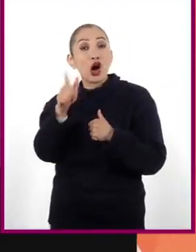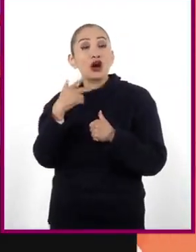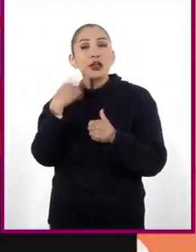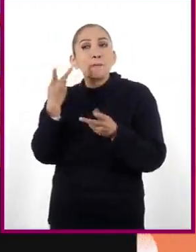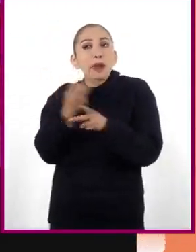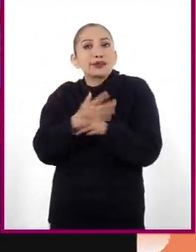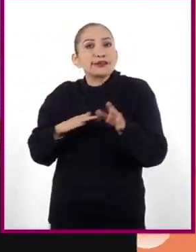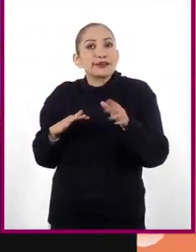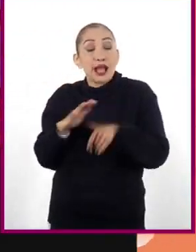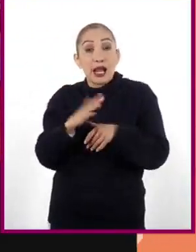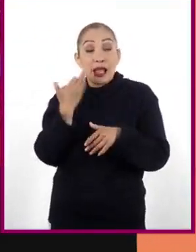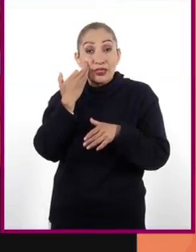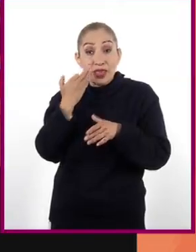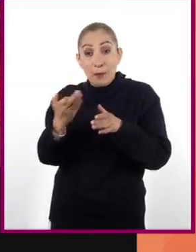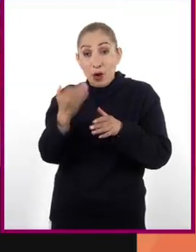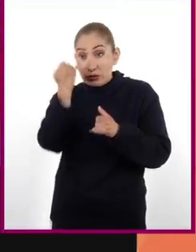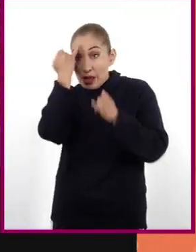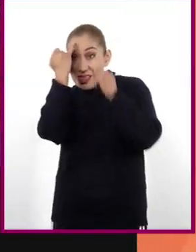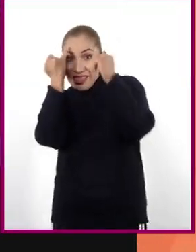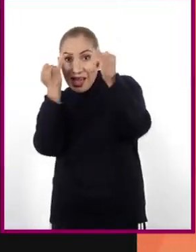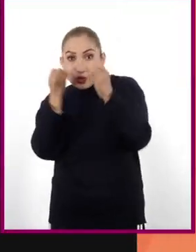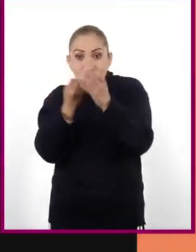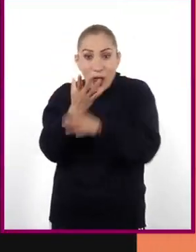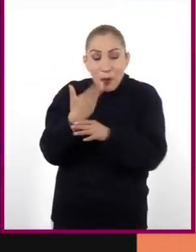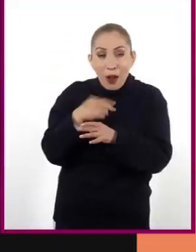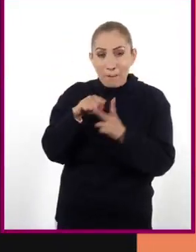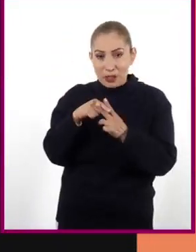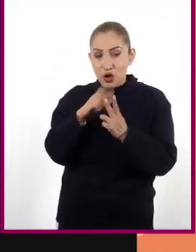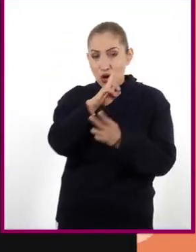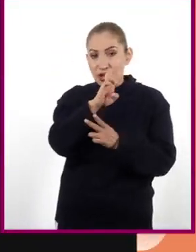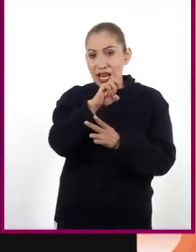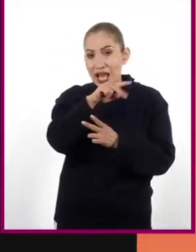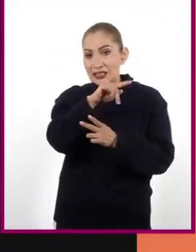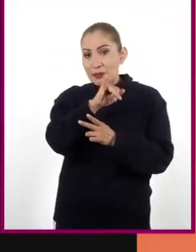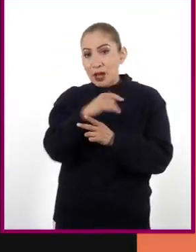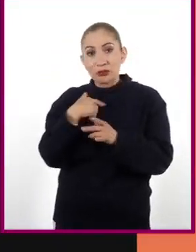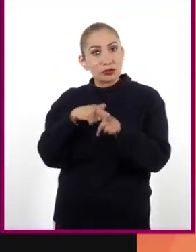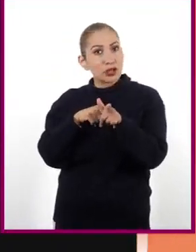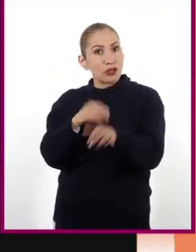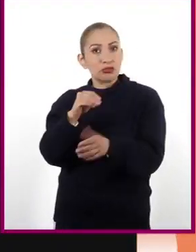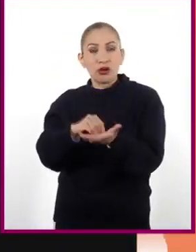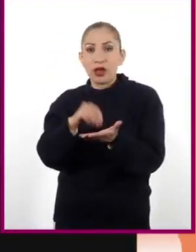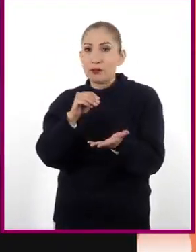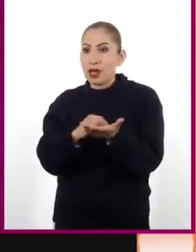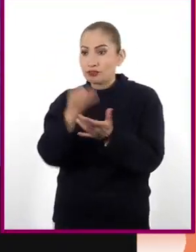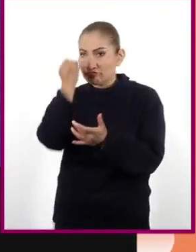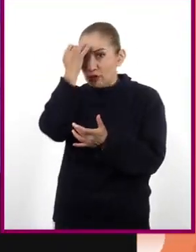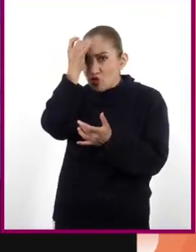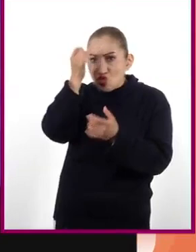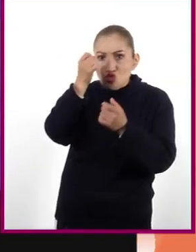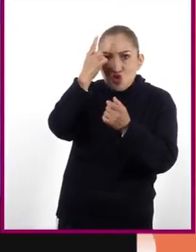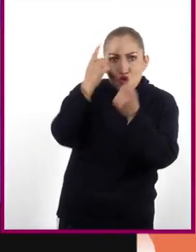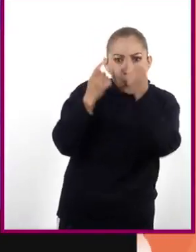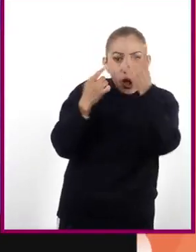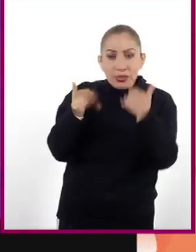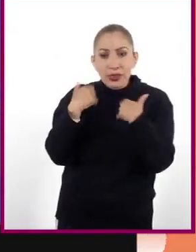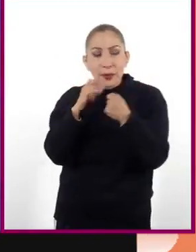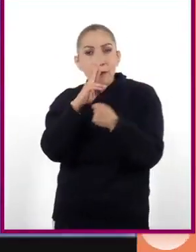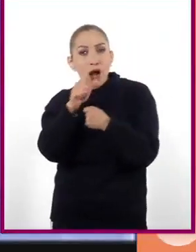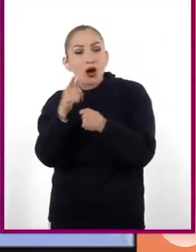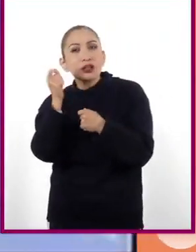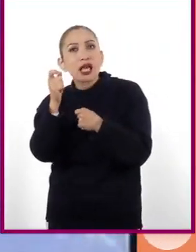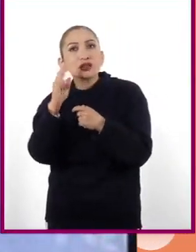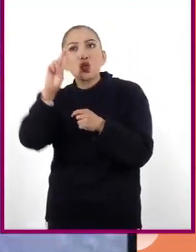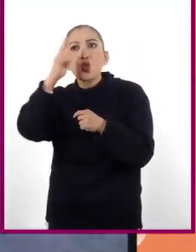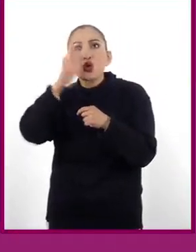la realidad. La era de los inventos, que comenzó en el Renacimiento, no se ha detenido, lo cual nos ha permitido comprender mucho